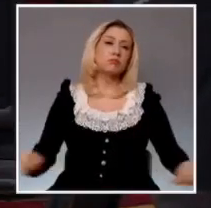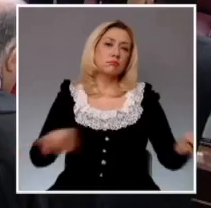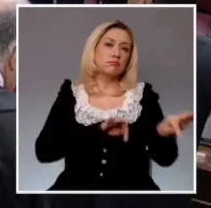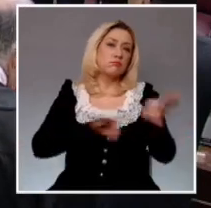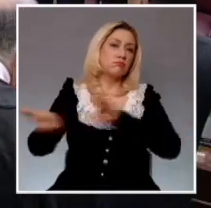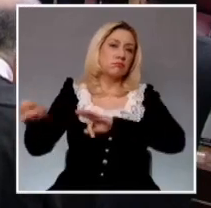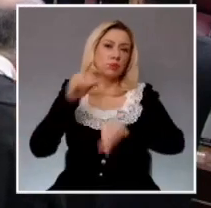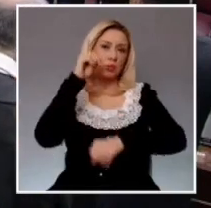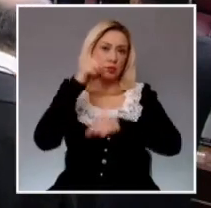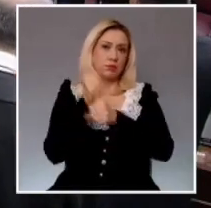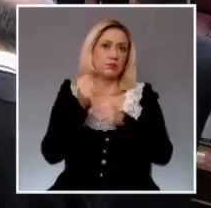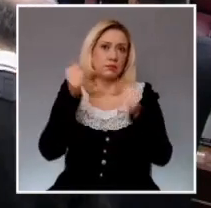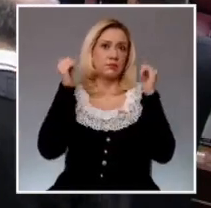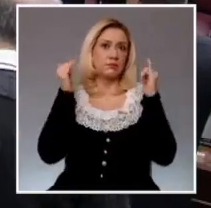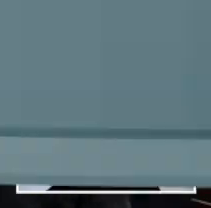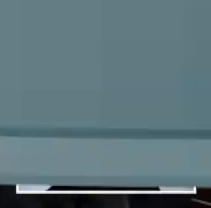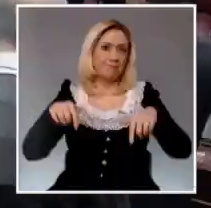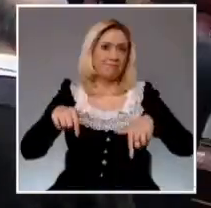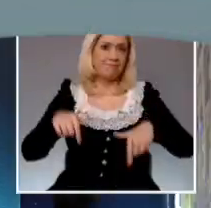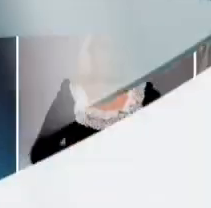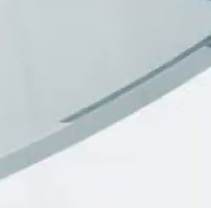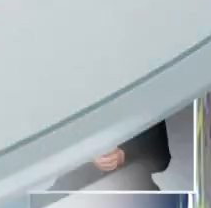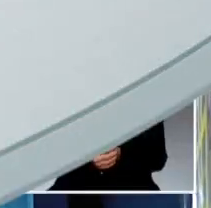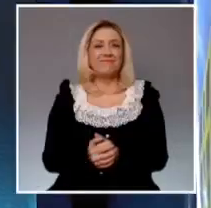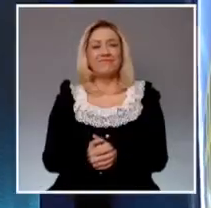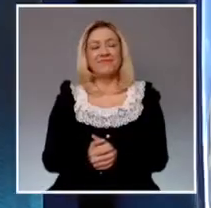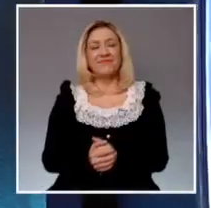Federación, Mario López Peña.